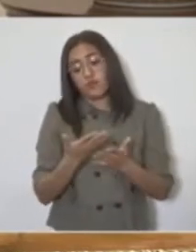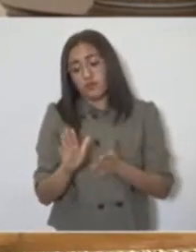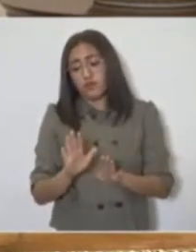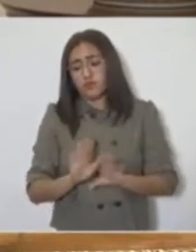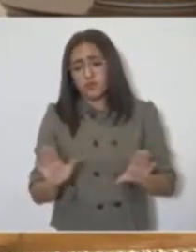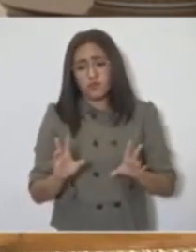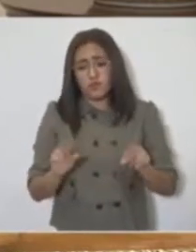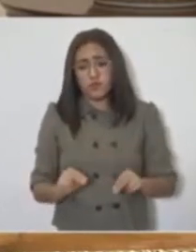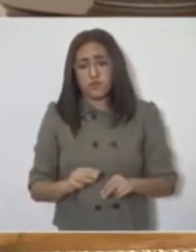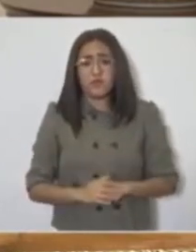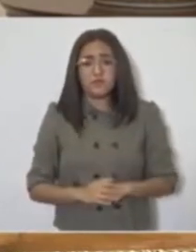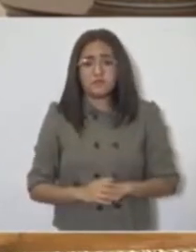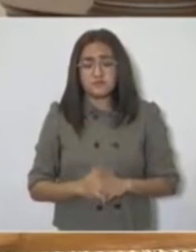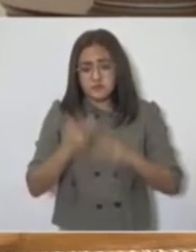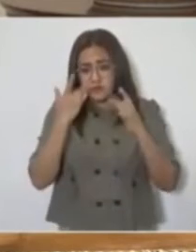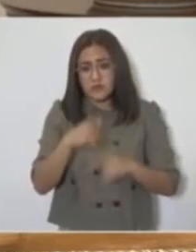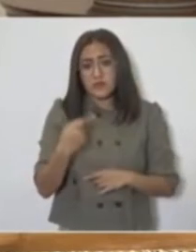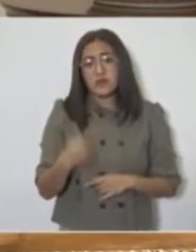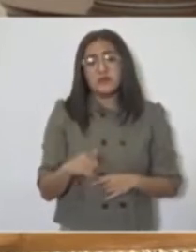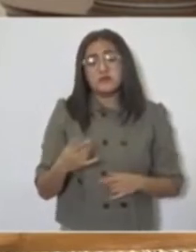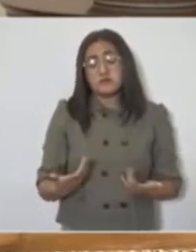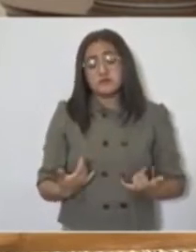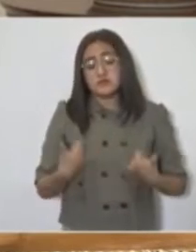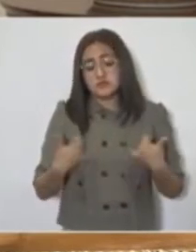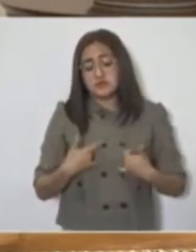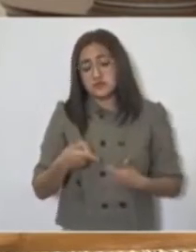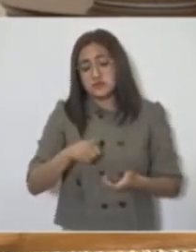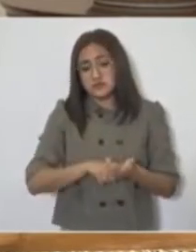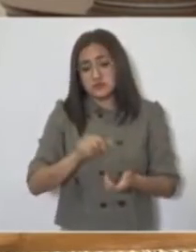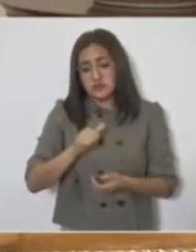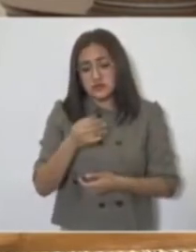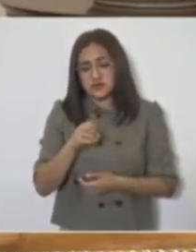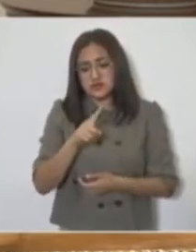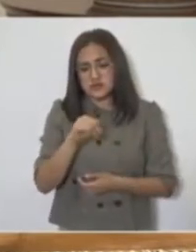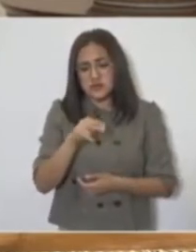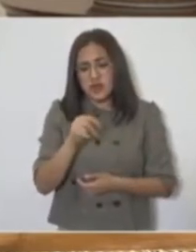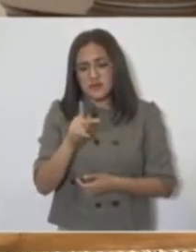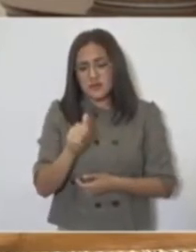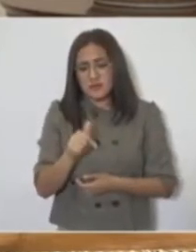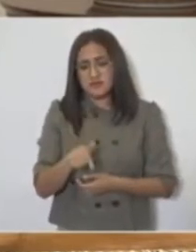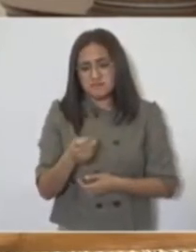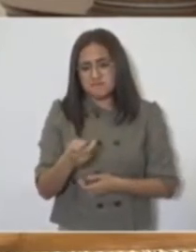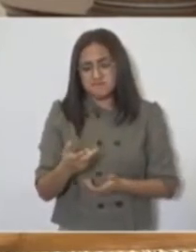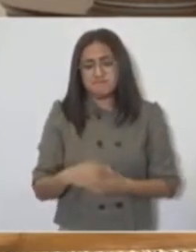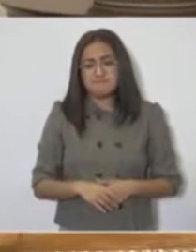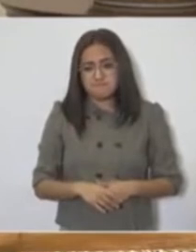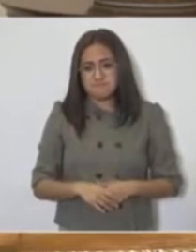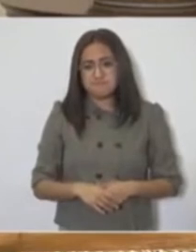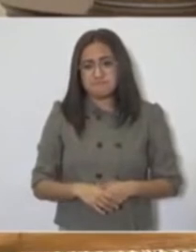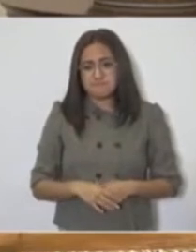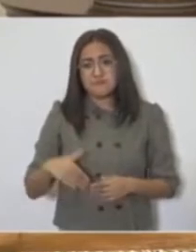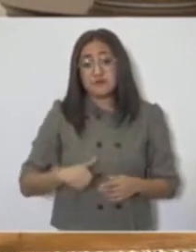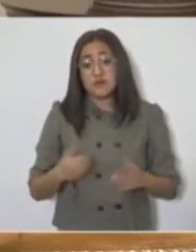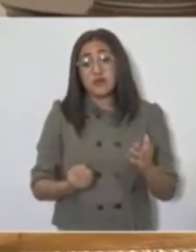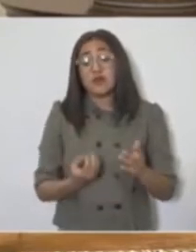lado salieron los muchachos de Ayotzinapa con ellas y lesionaron